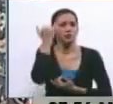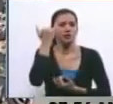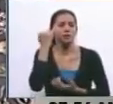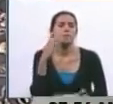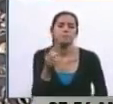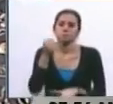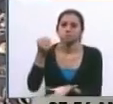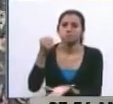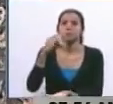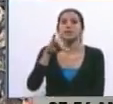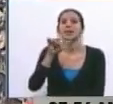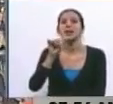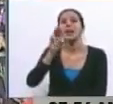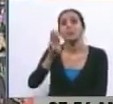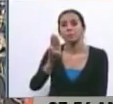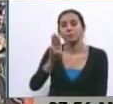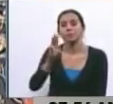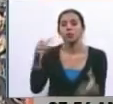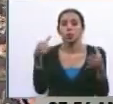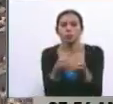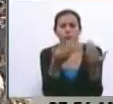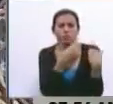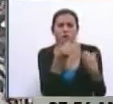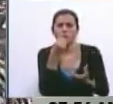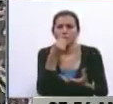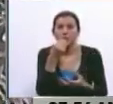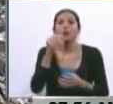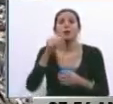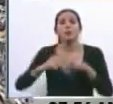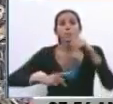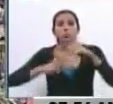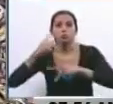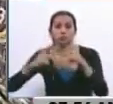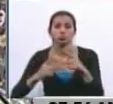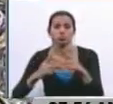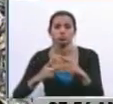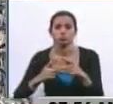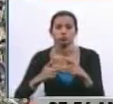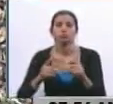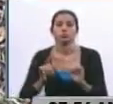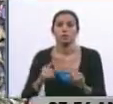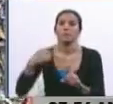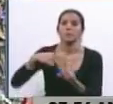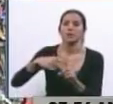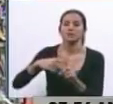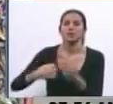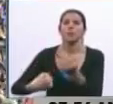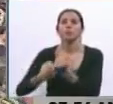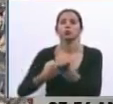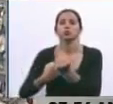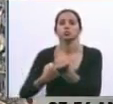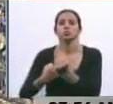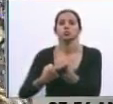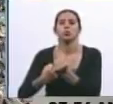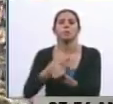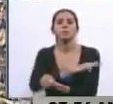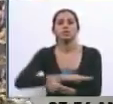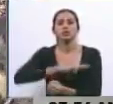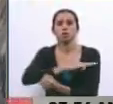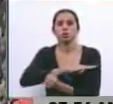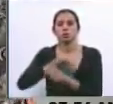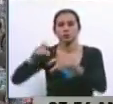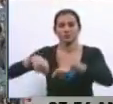locales de abastecimiento y producción. A eso le adosó la misión de agrourbana, de